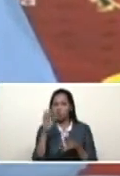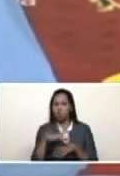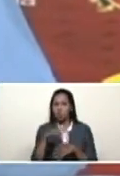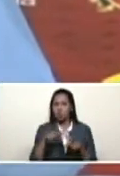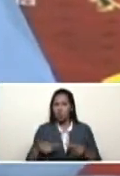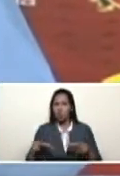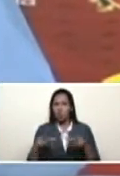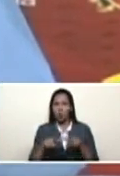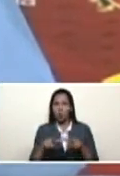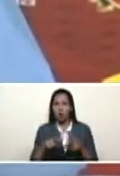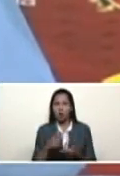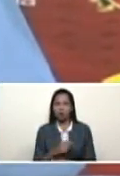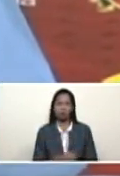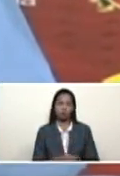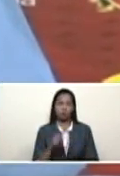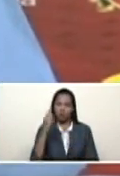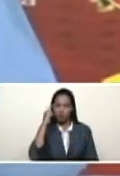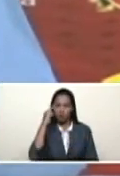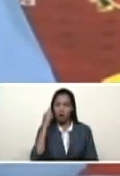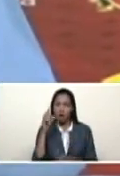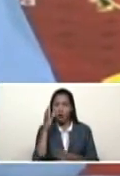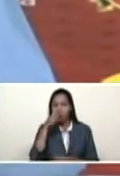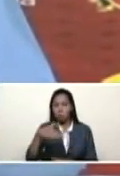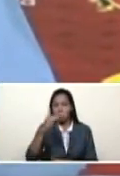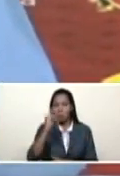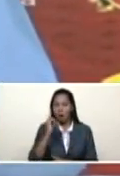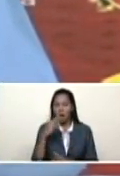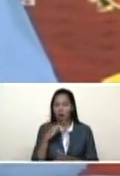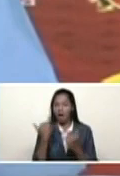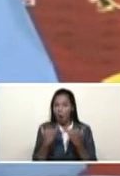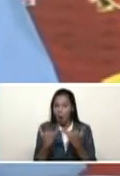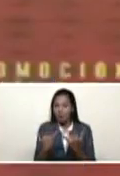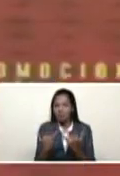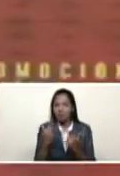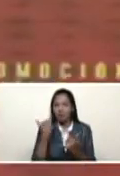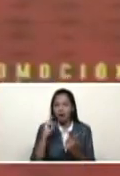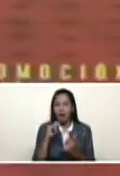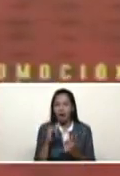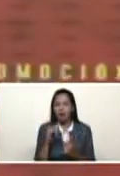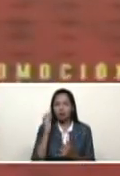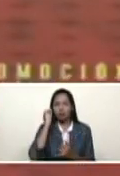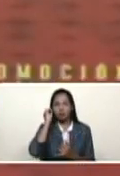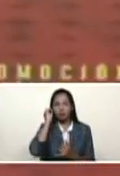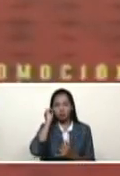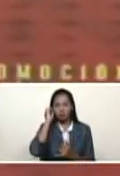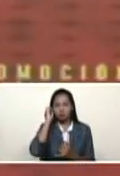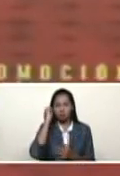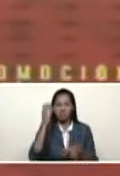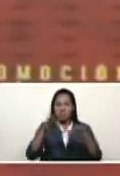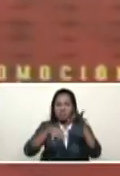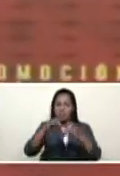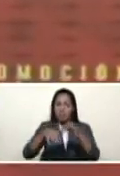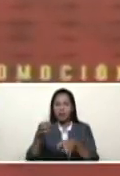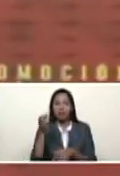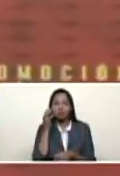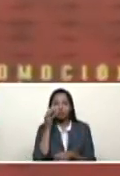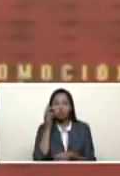Ahí hay una población. Allí? Hay una población y ahí. ¿Ah? Hay una población, hay de cacao. Ahí. Pero hay algún lugar de homenaje.